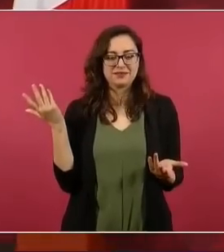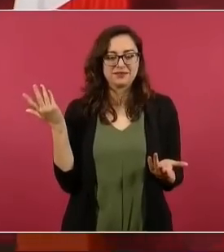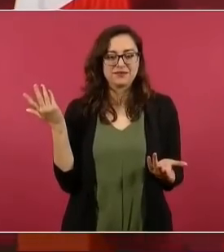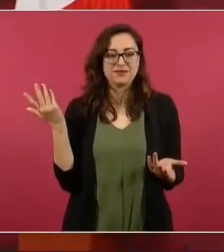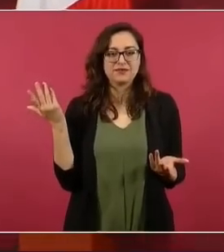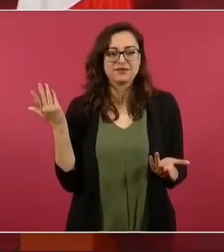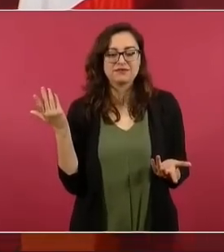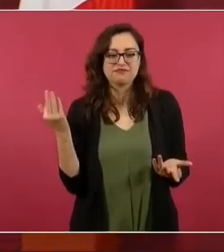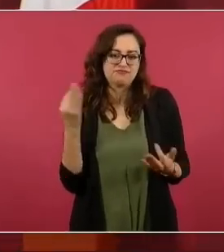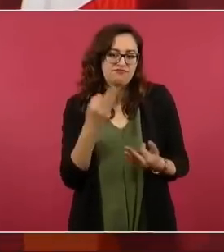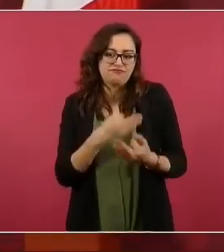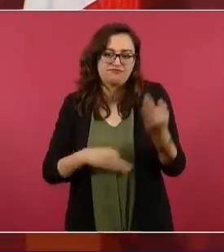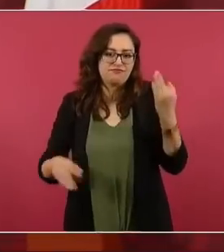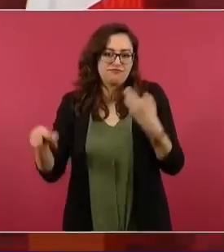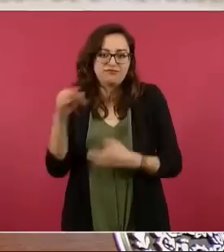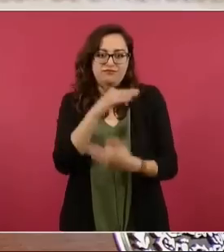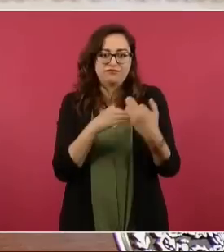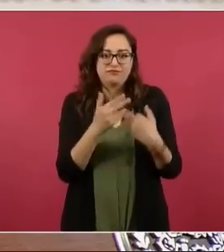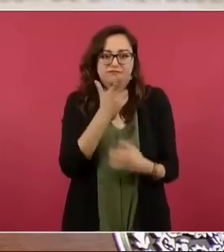todos.